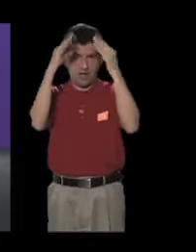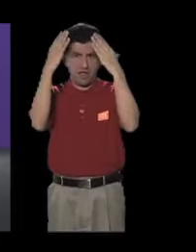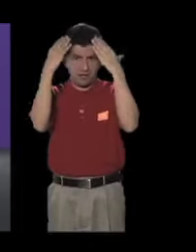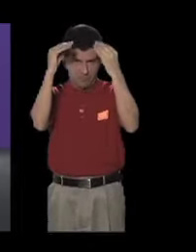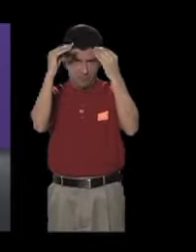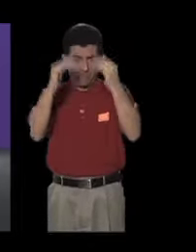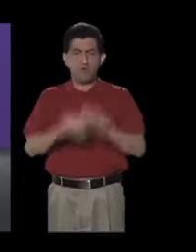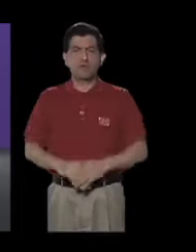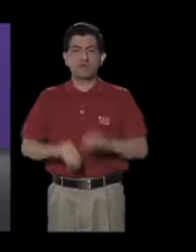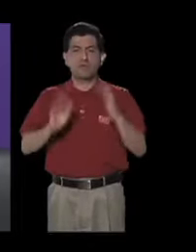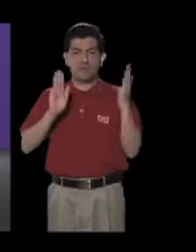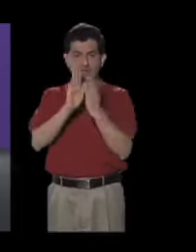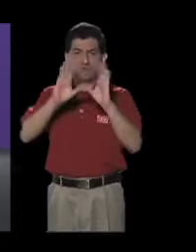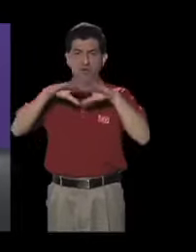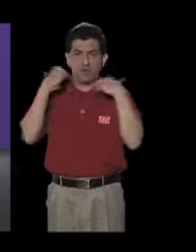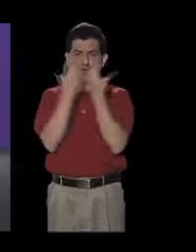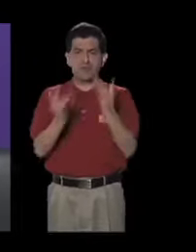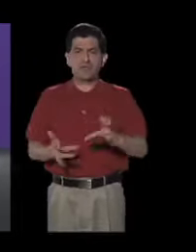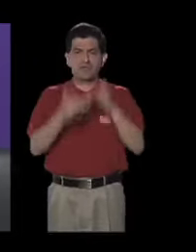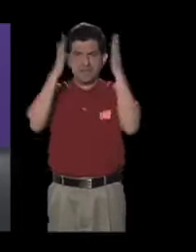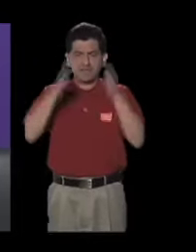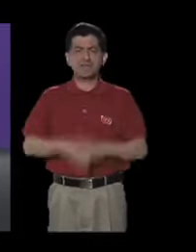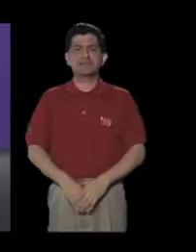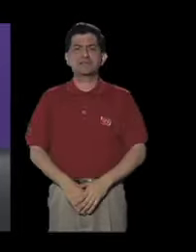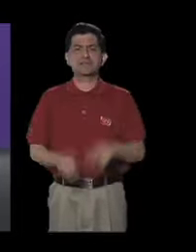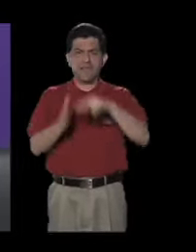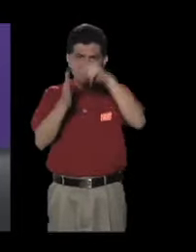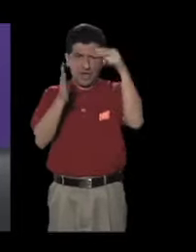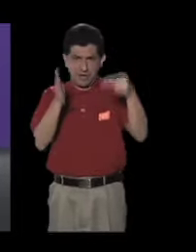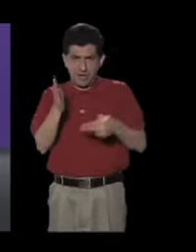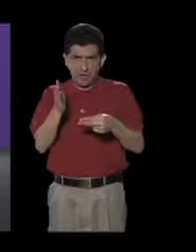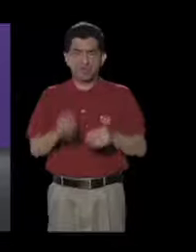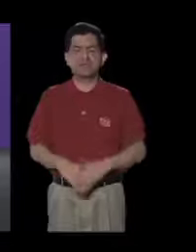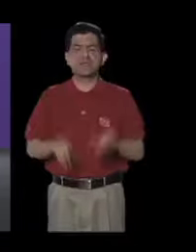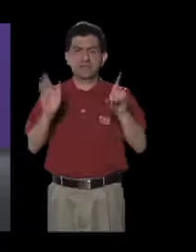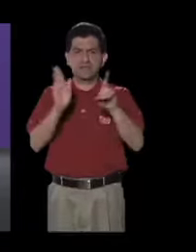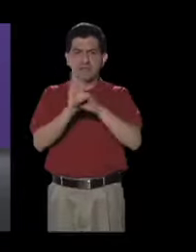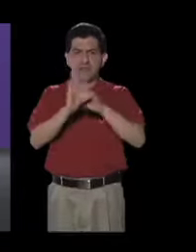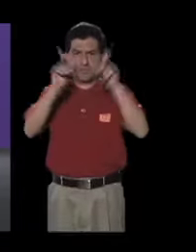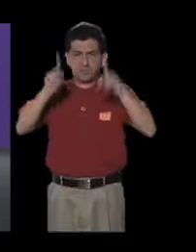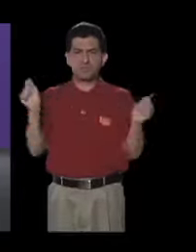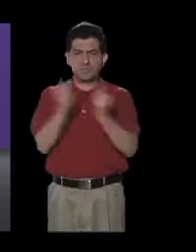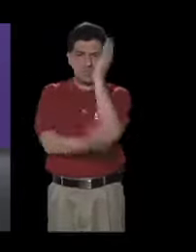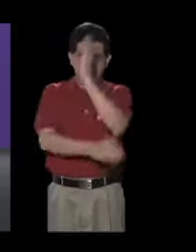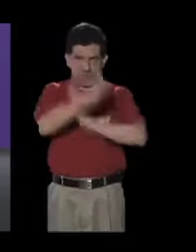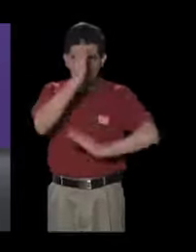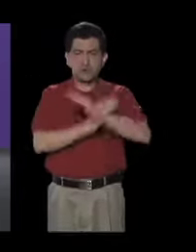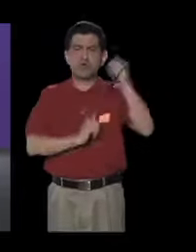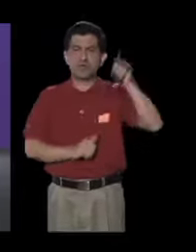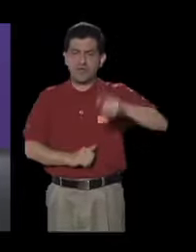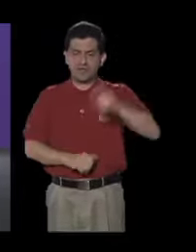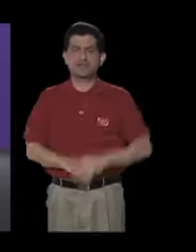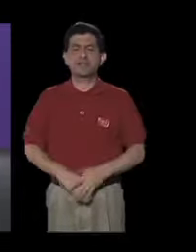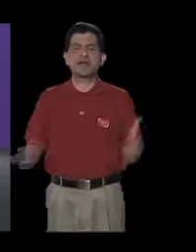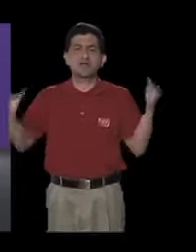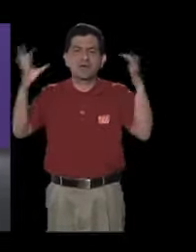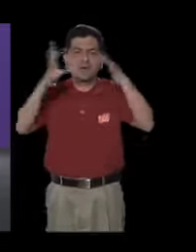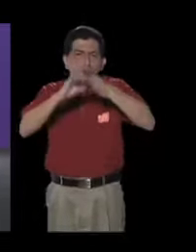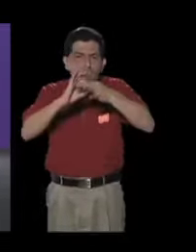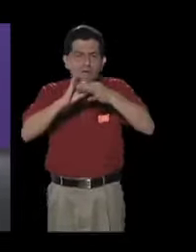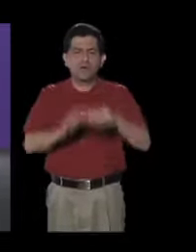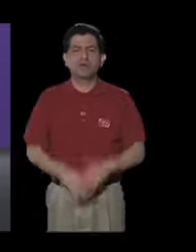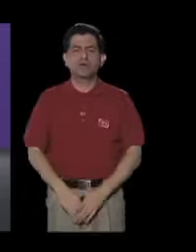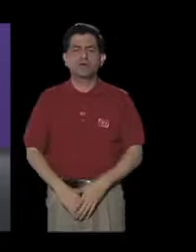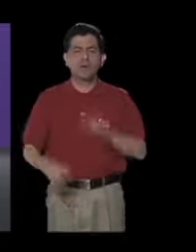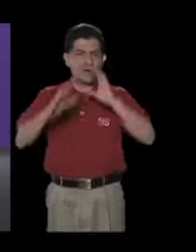informe ante el Comité de Expertos de la Convención de los Derechos de las Personas con Discapacidad, es que se necesita más articulación, se necesita